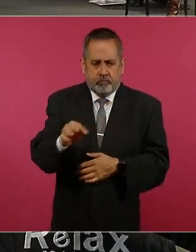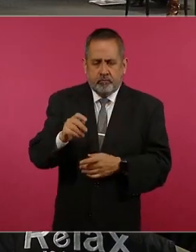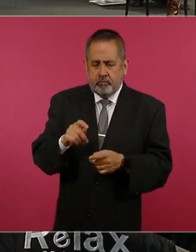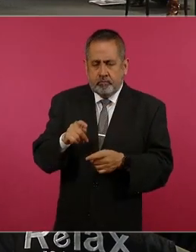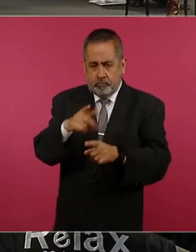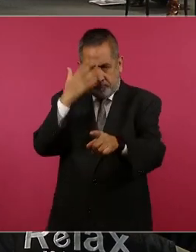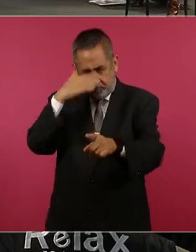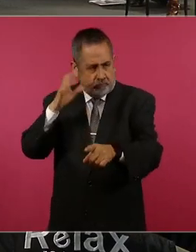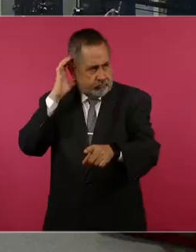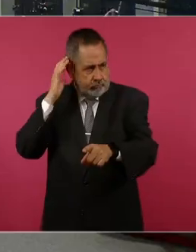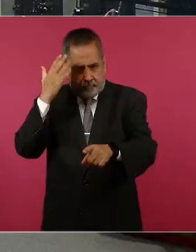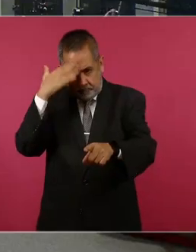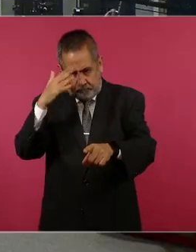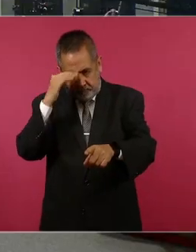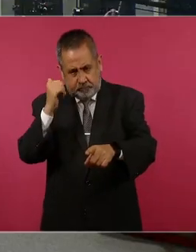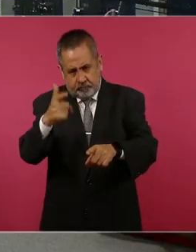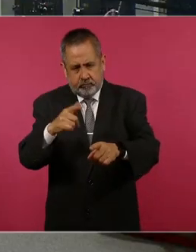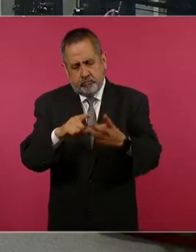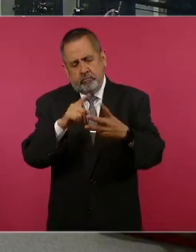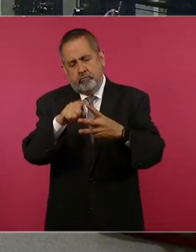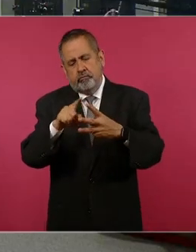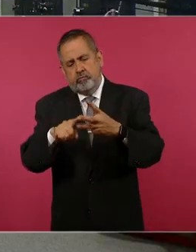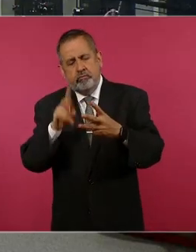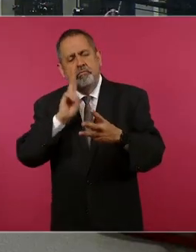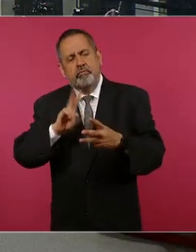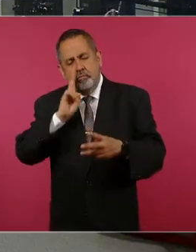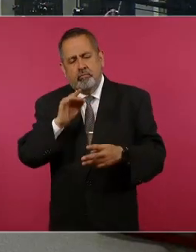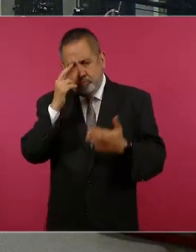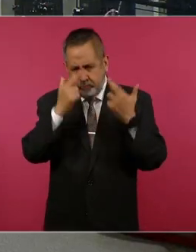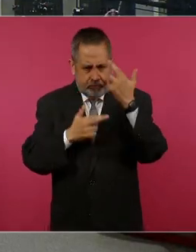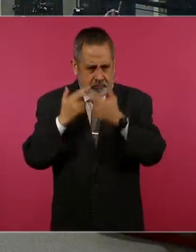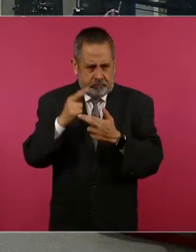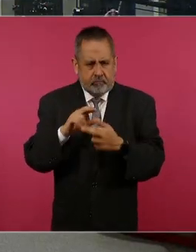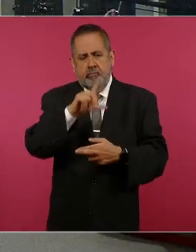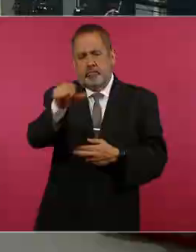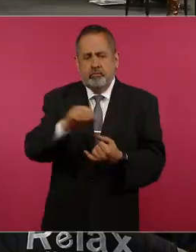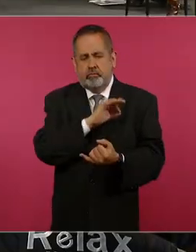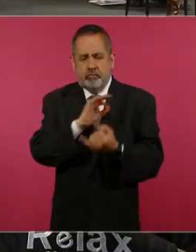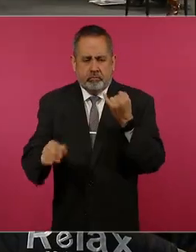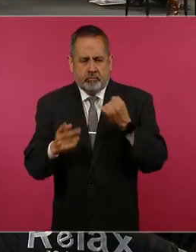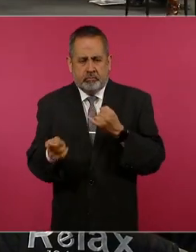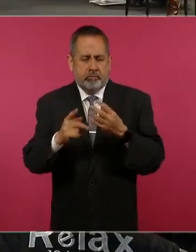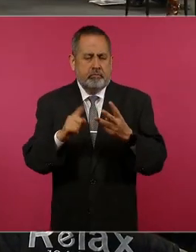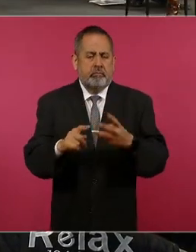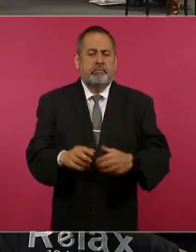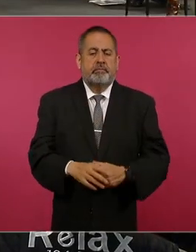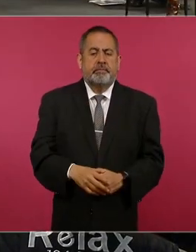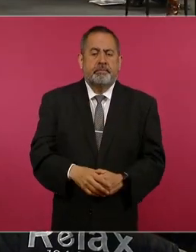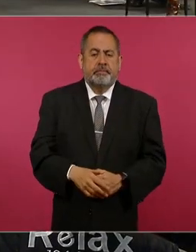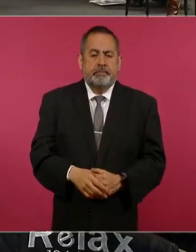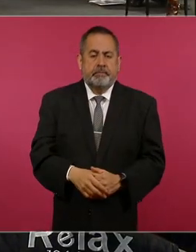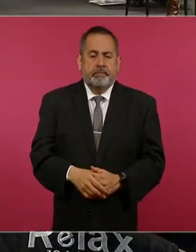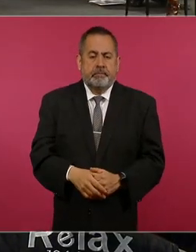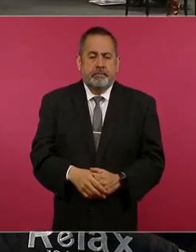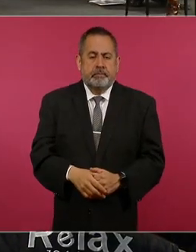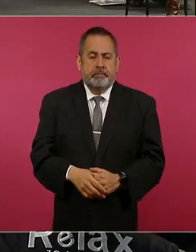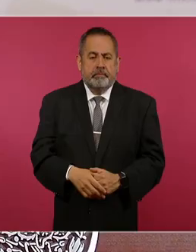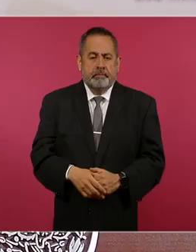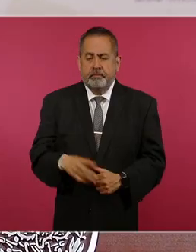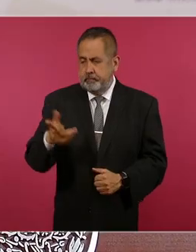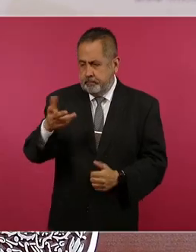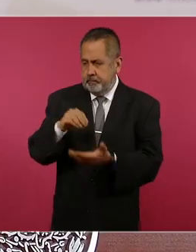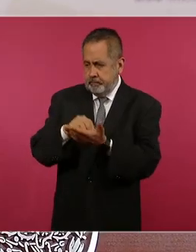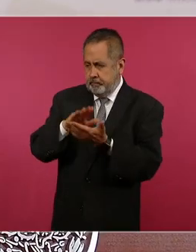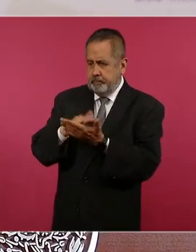tienen registrado, presidente, y de los otros si se pudieran revisar. Y ahorita mi última pregunta. Sí, vamos a tomar nota